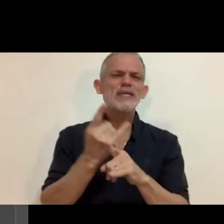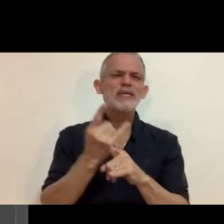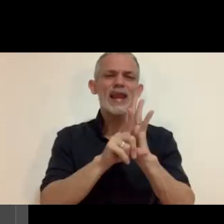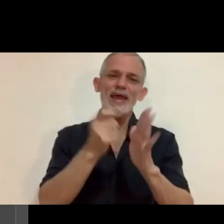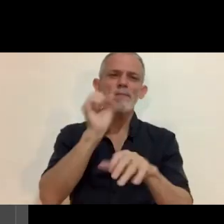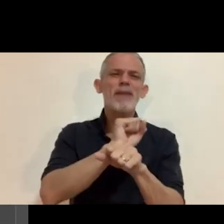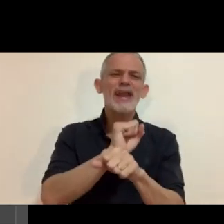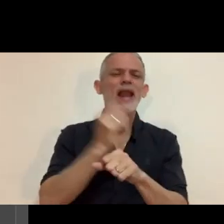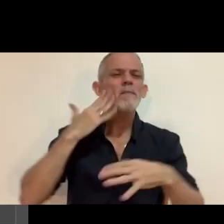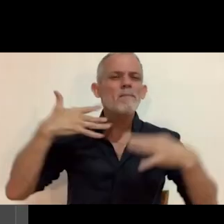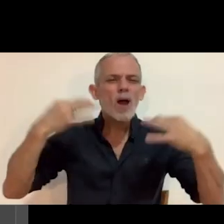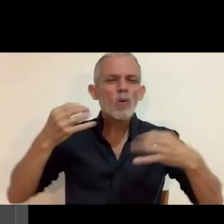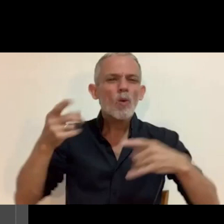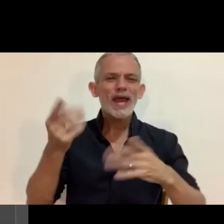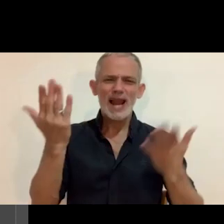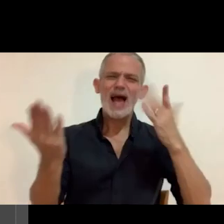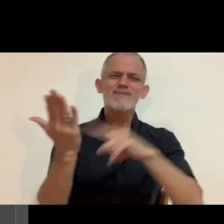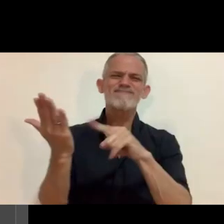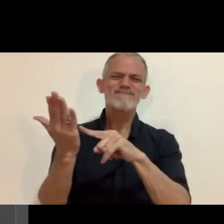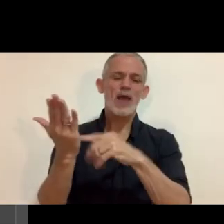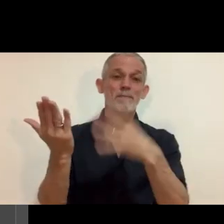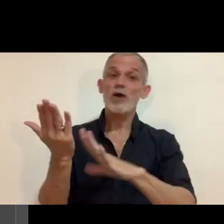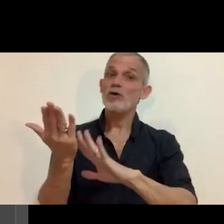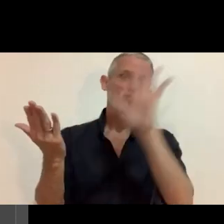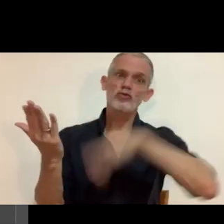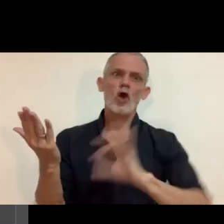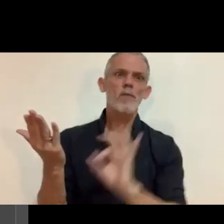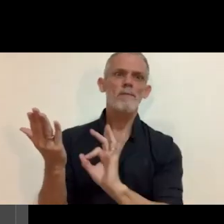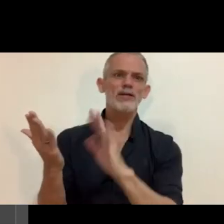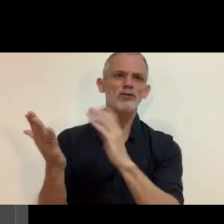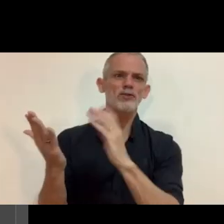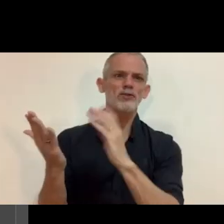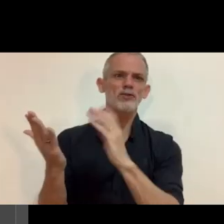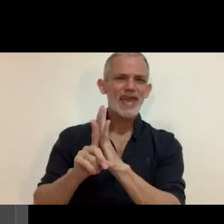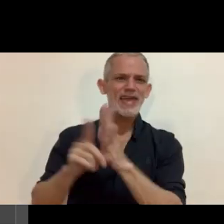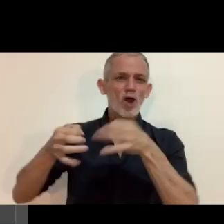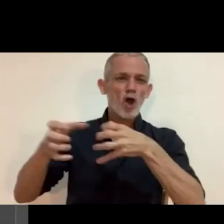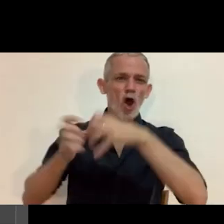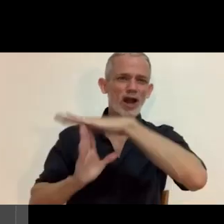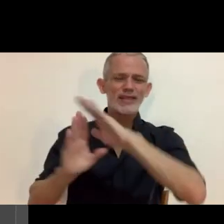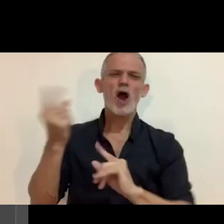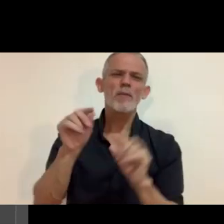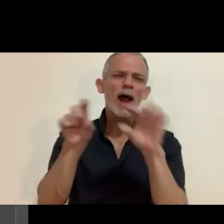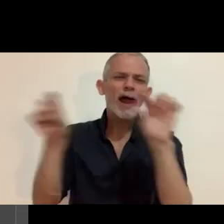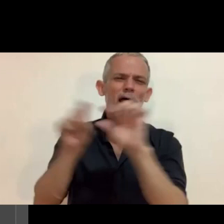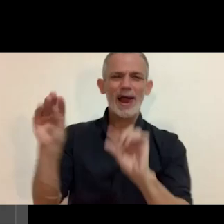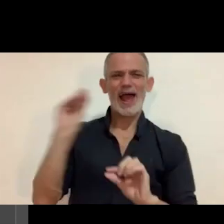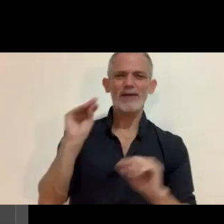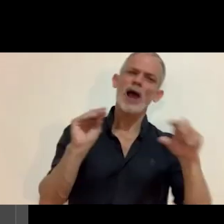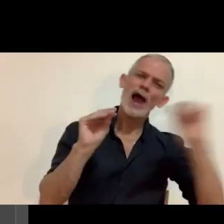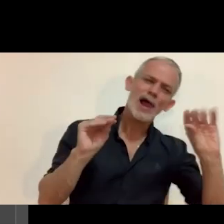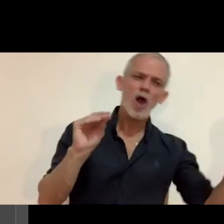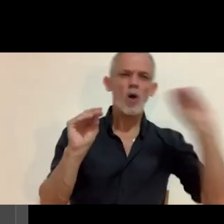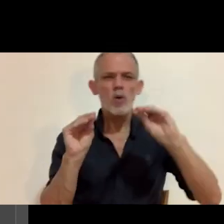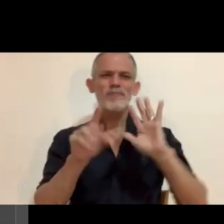más benigna, se tiene que aplicar todo el cuerpo legal, y esto lo dijo la Corte, o sea, yo no puedo agarrar y decir, no, bueno, me parece, la